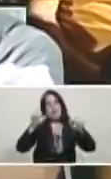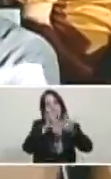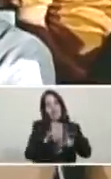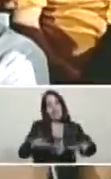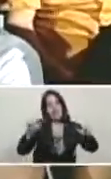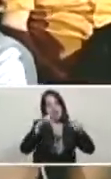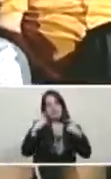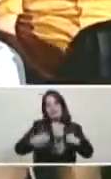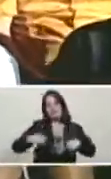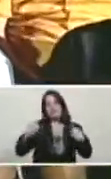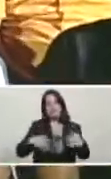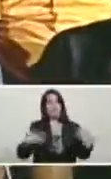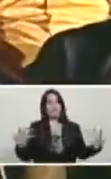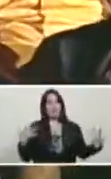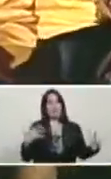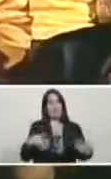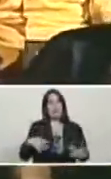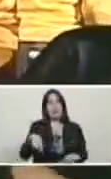100%